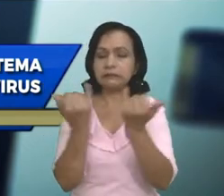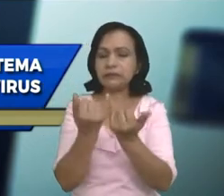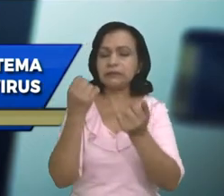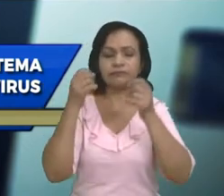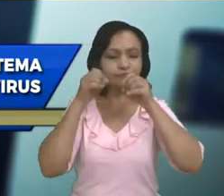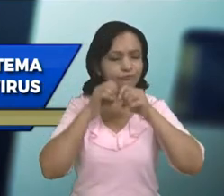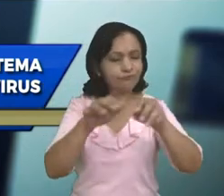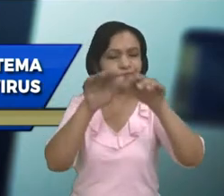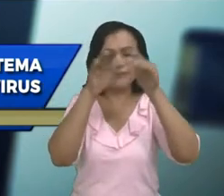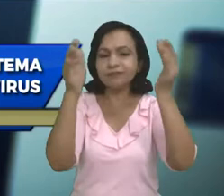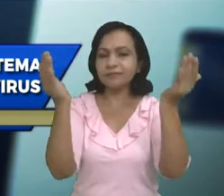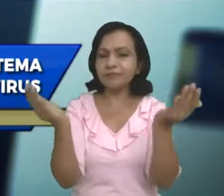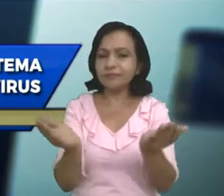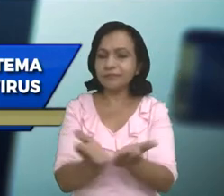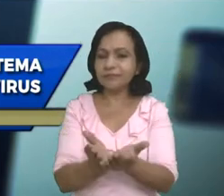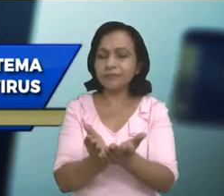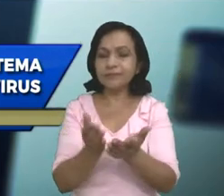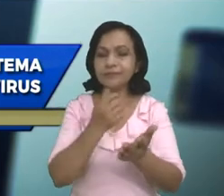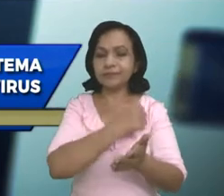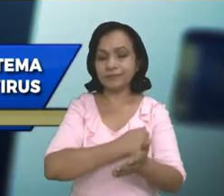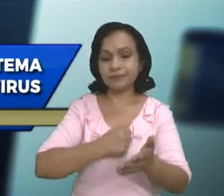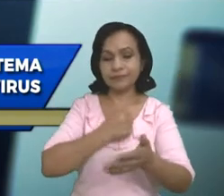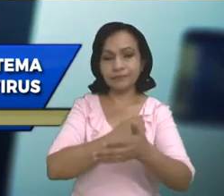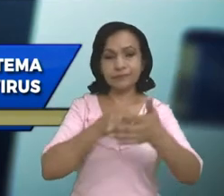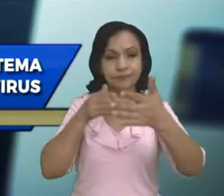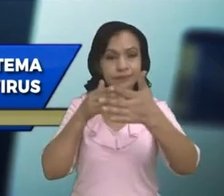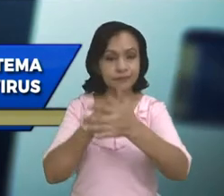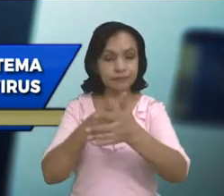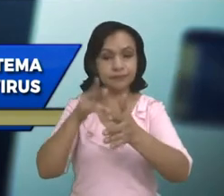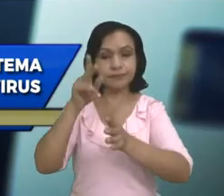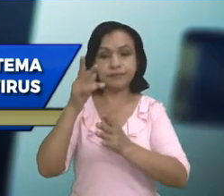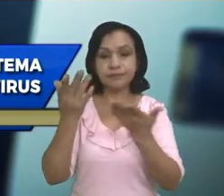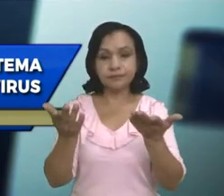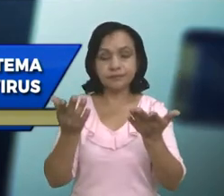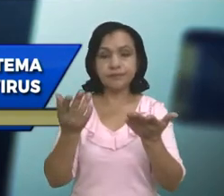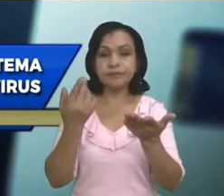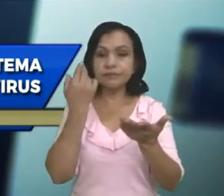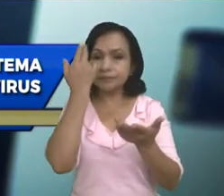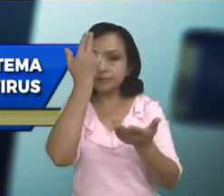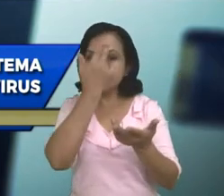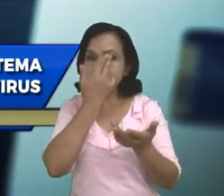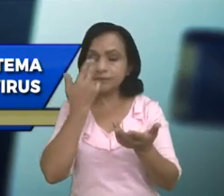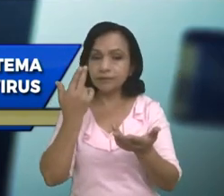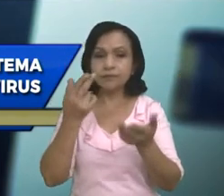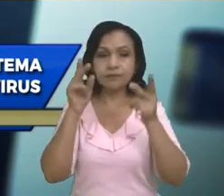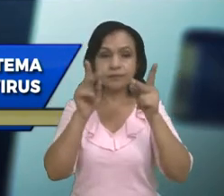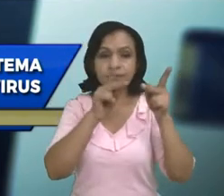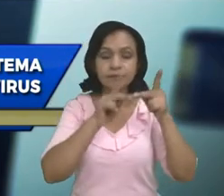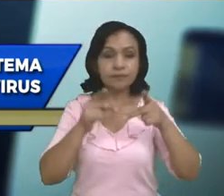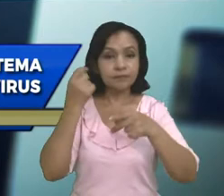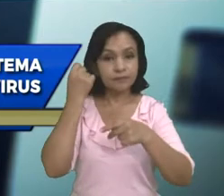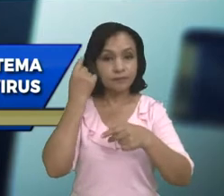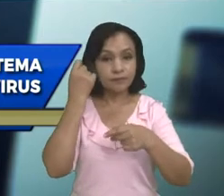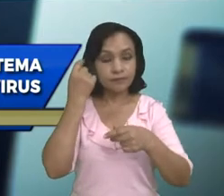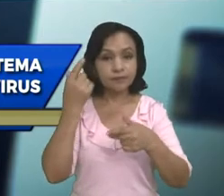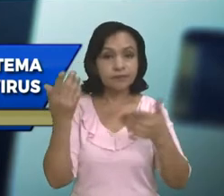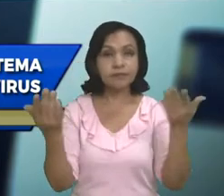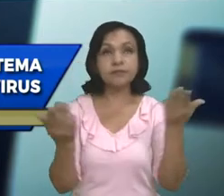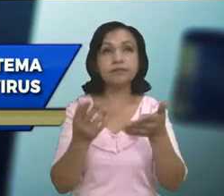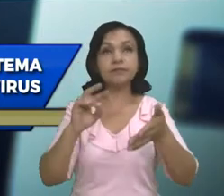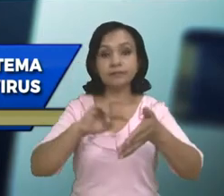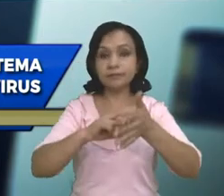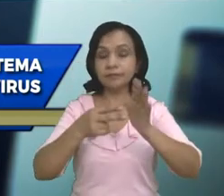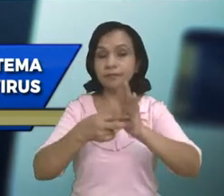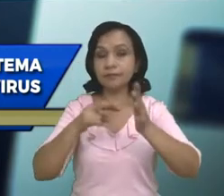mundial y el doctor disculpa que la interrumpa solo para consultar y que nuestra audiencia esté clara más o menos las dimensiones de lo que ello implica